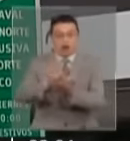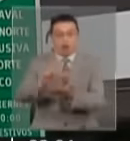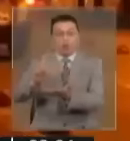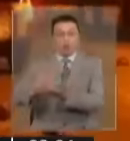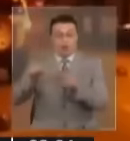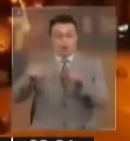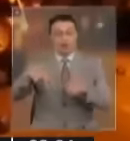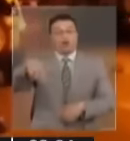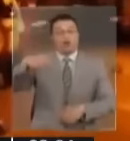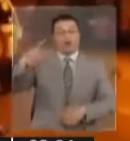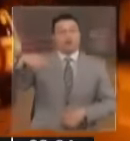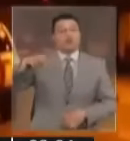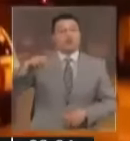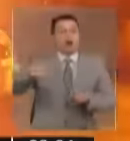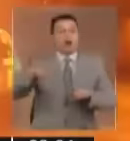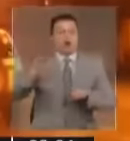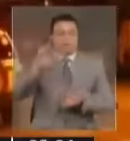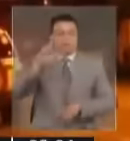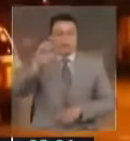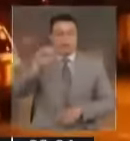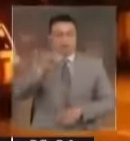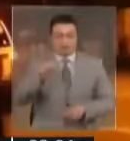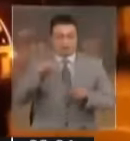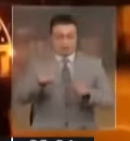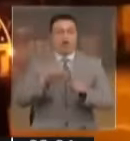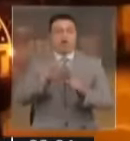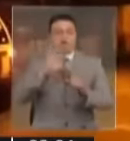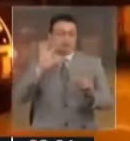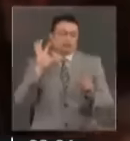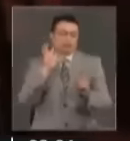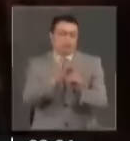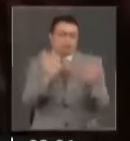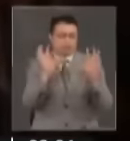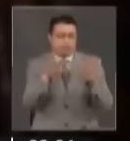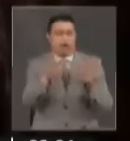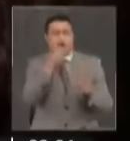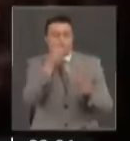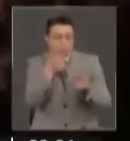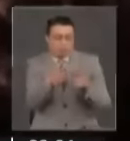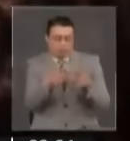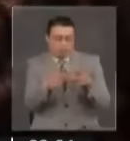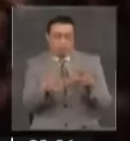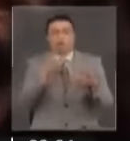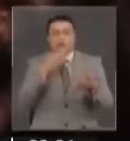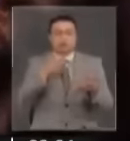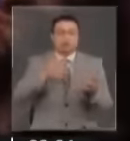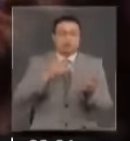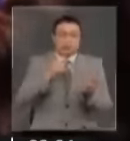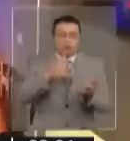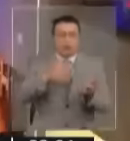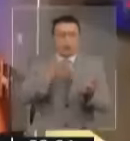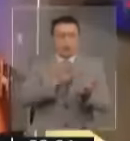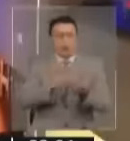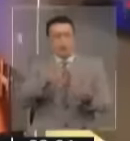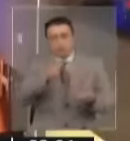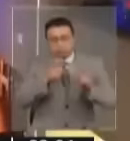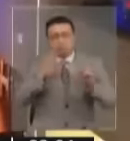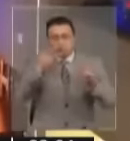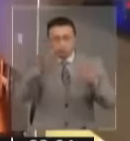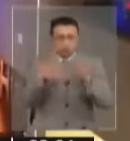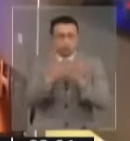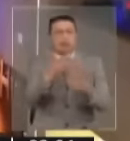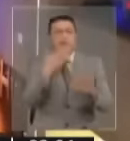transformado a Ñuñoa y su tradicional plaza en un polo cultural y gastronómico y, sobre todo, en un centro de vida nocturna. Pero